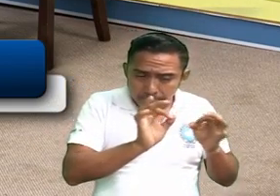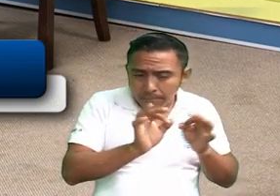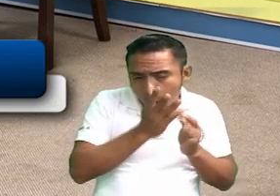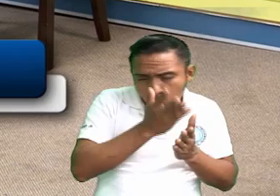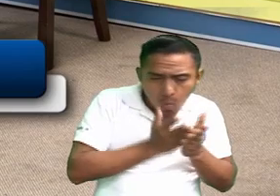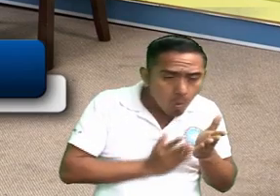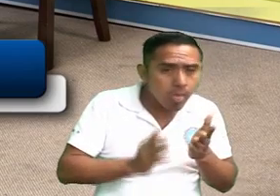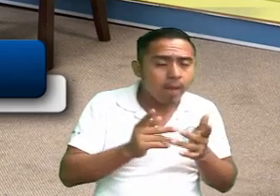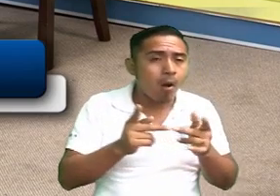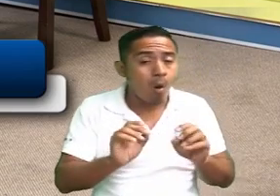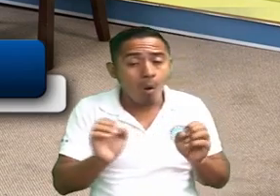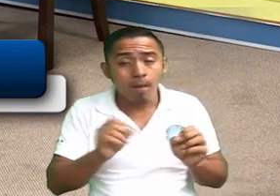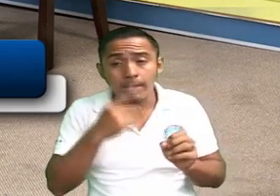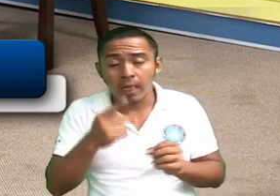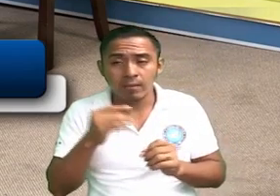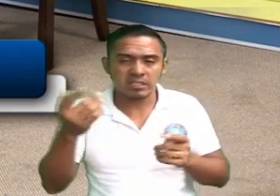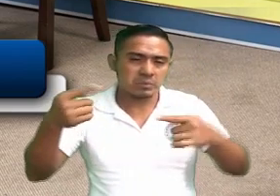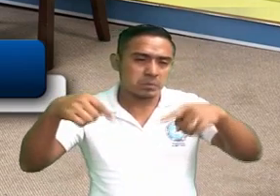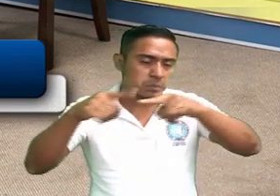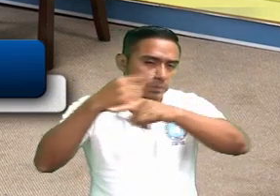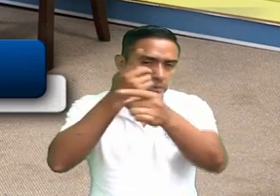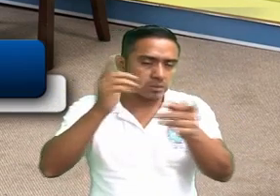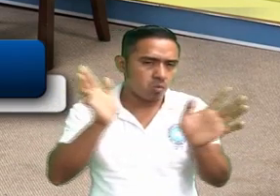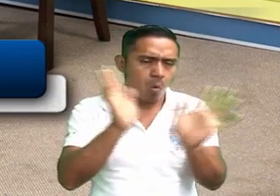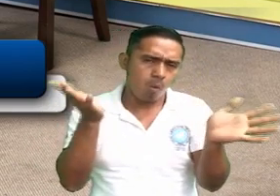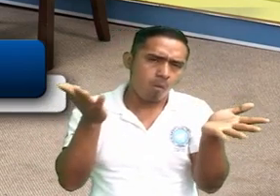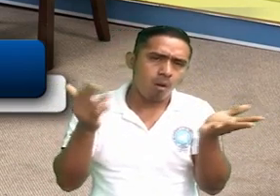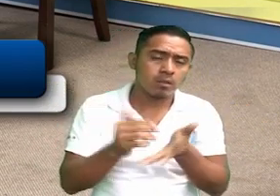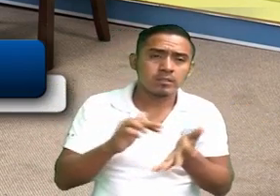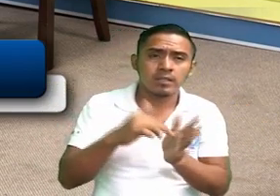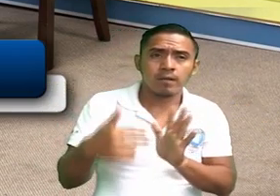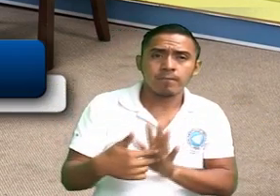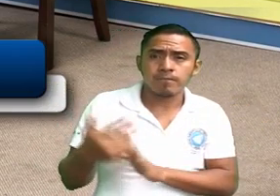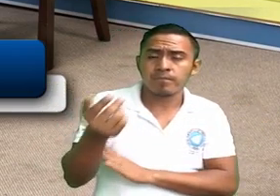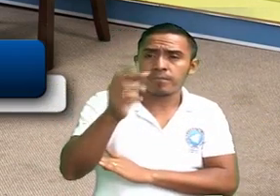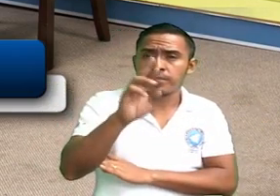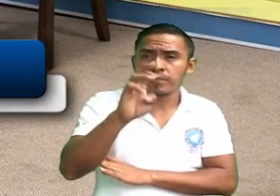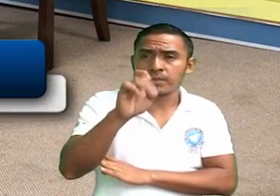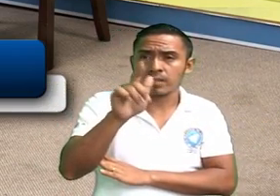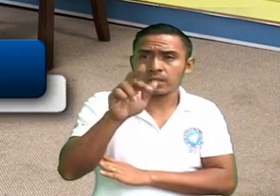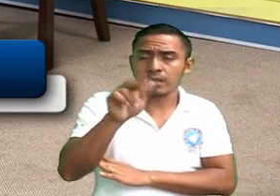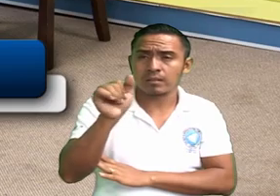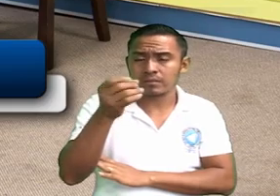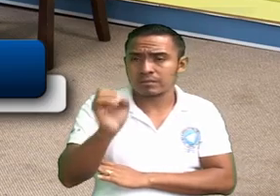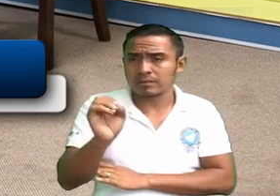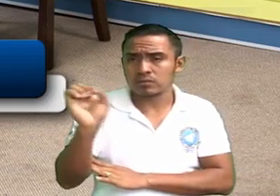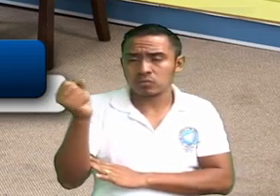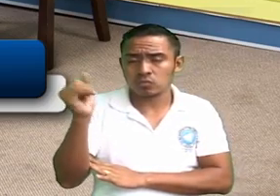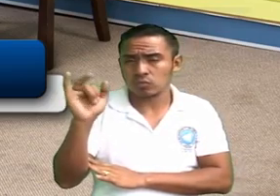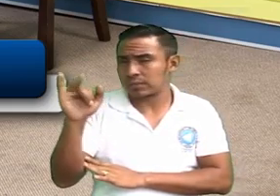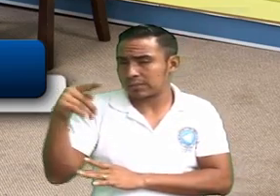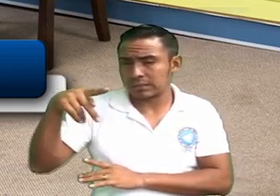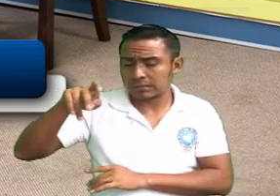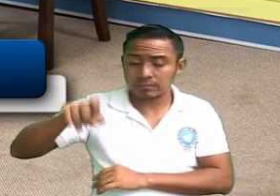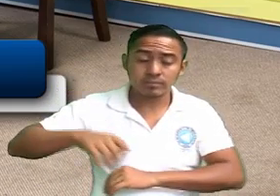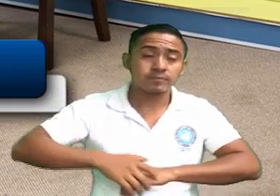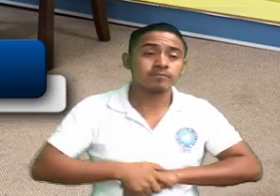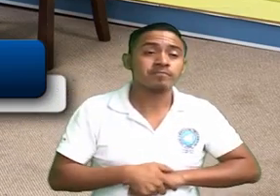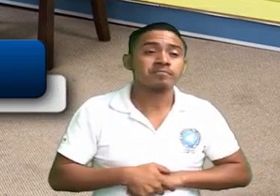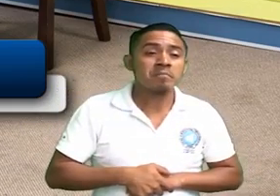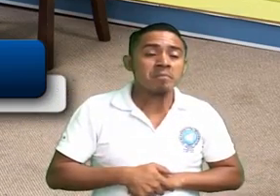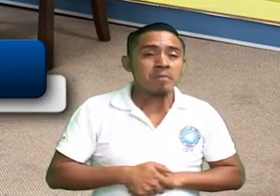¿en qué consiste el retraso simple de lenguaje, licenciada? ¿Tiene que ver con una persona, con un niño, perdón, que no habla de un todo,